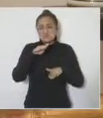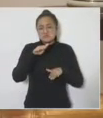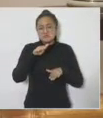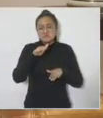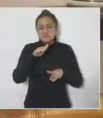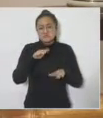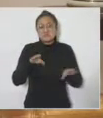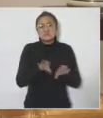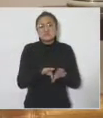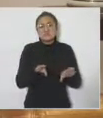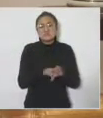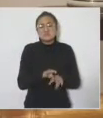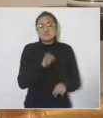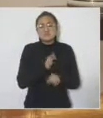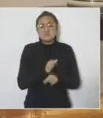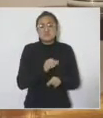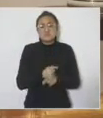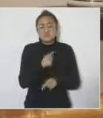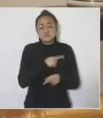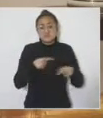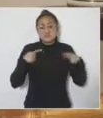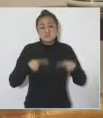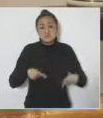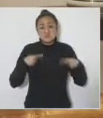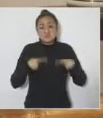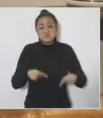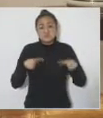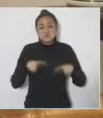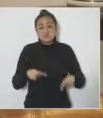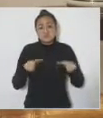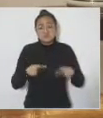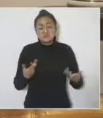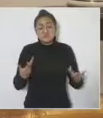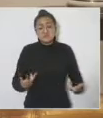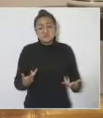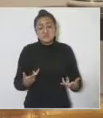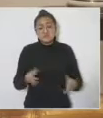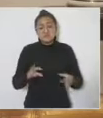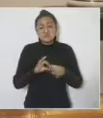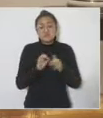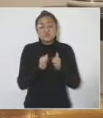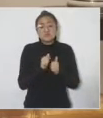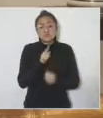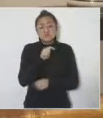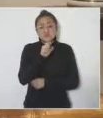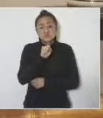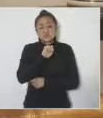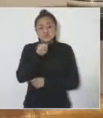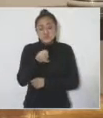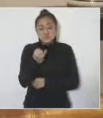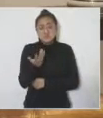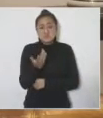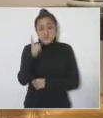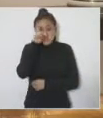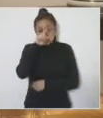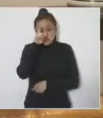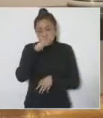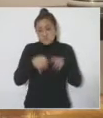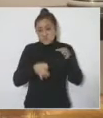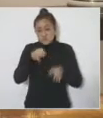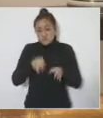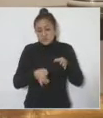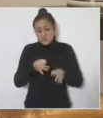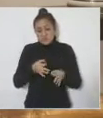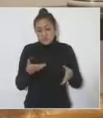cómo toman los señores del poder judicial en concreto del tribunal superior de justicia y del Consejo de la